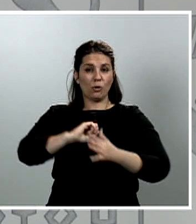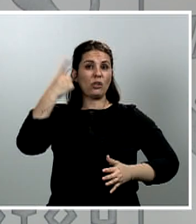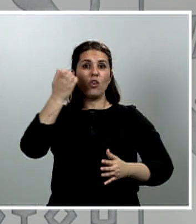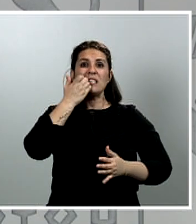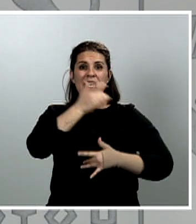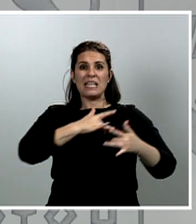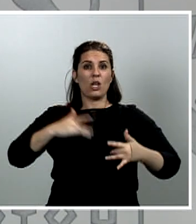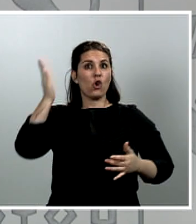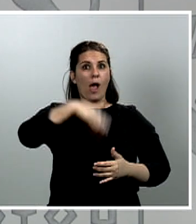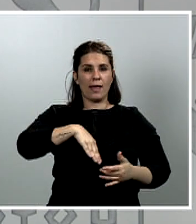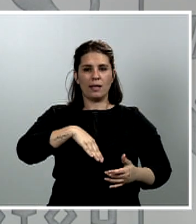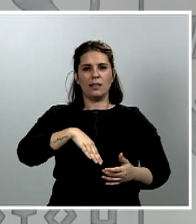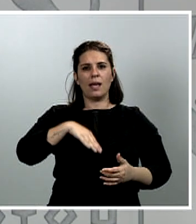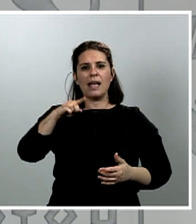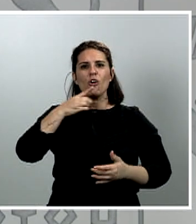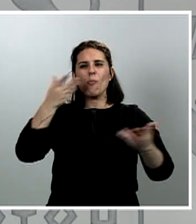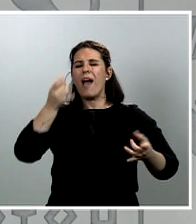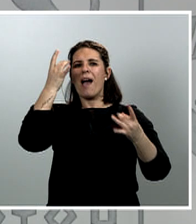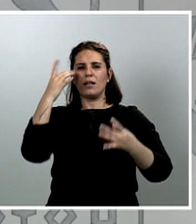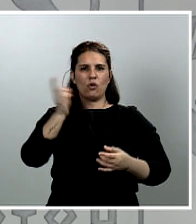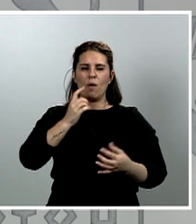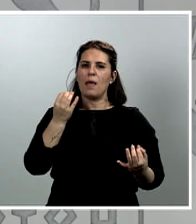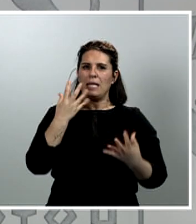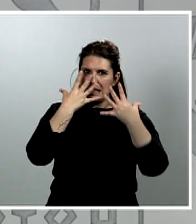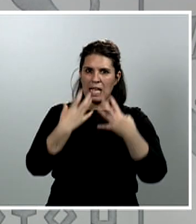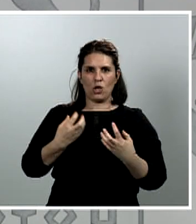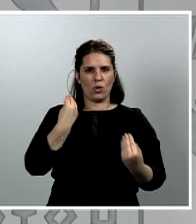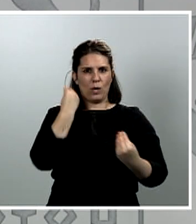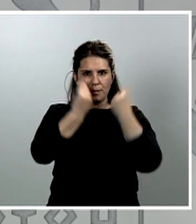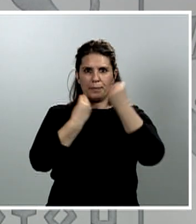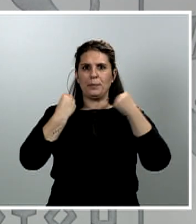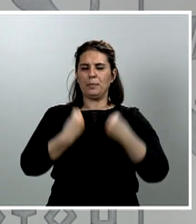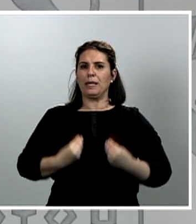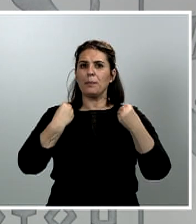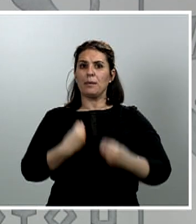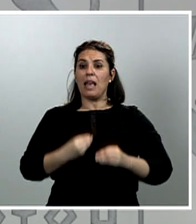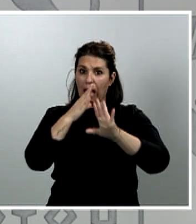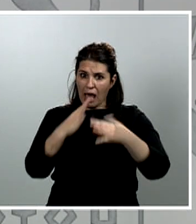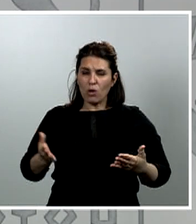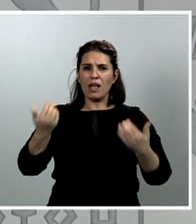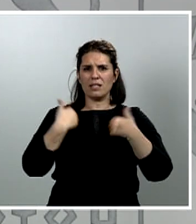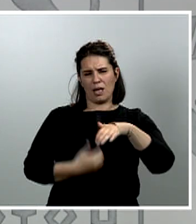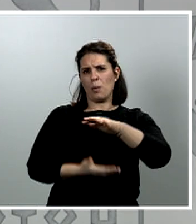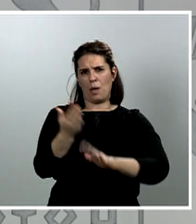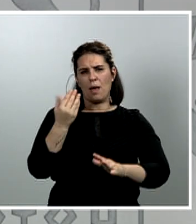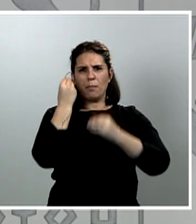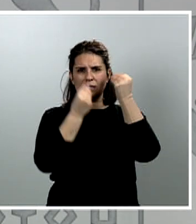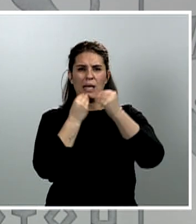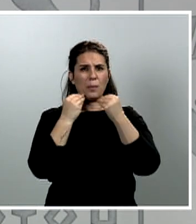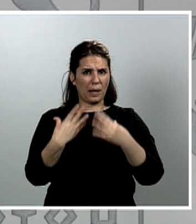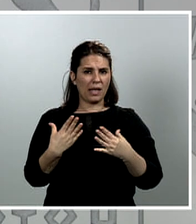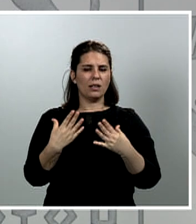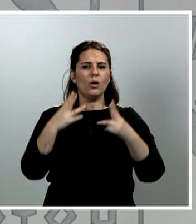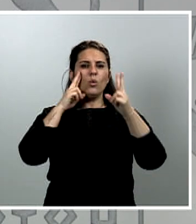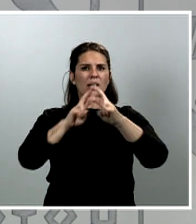Yo creo que tenemos ahora en marcha, va a empezar las actividades sobre el terreno muy pronto, un estudio nacional de seroprevalencia que